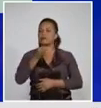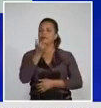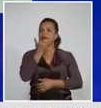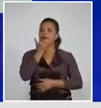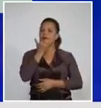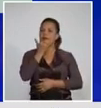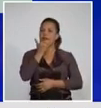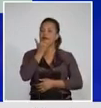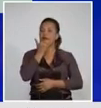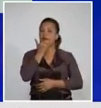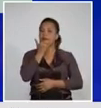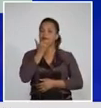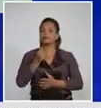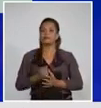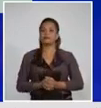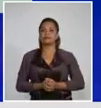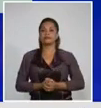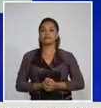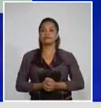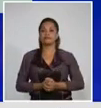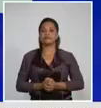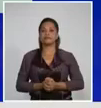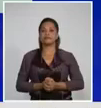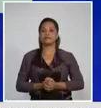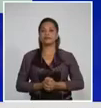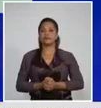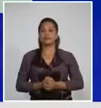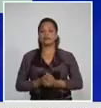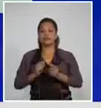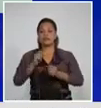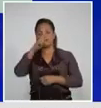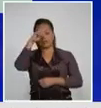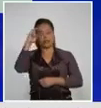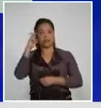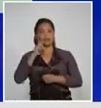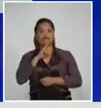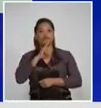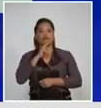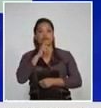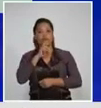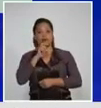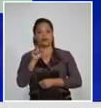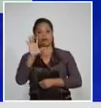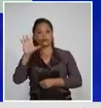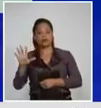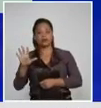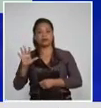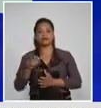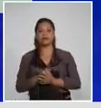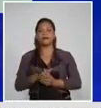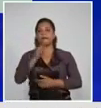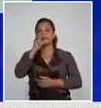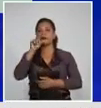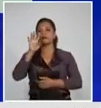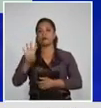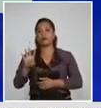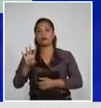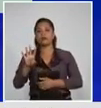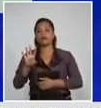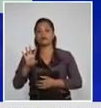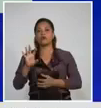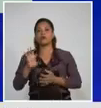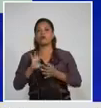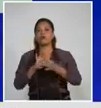confirman casos ayer. San Antonio de los Baños con 5, Bauto con 4, Guanajay con